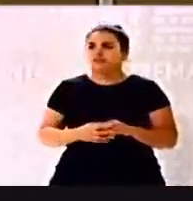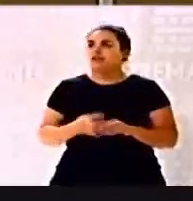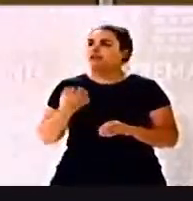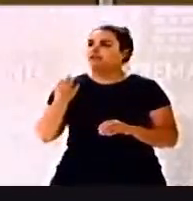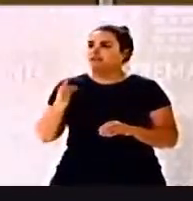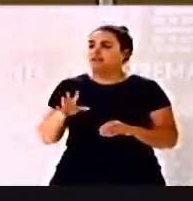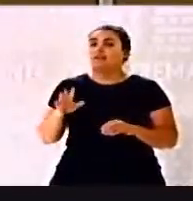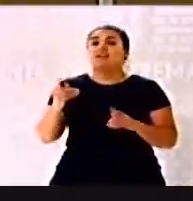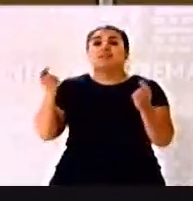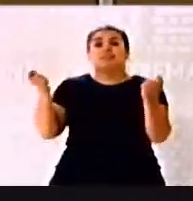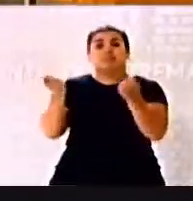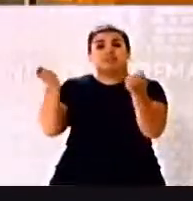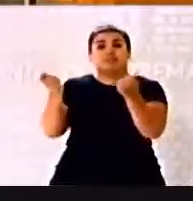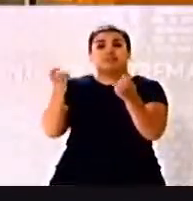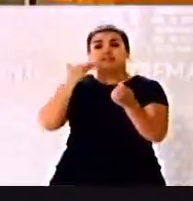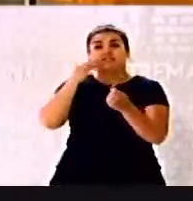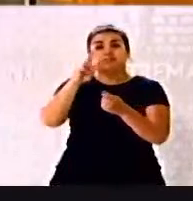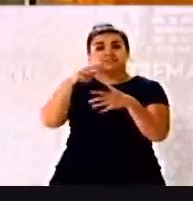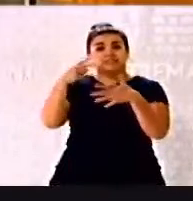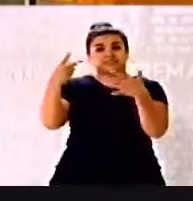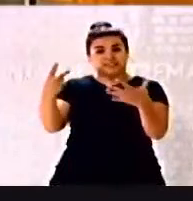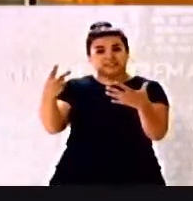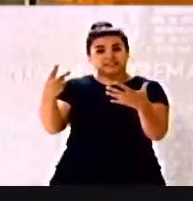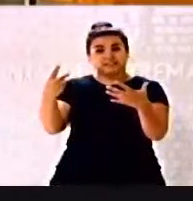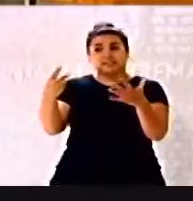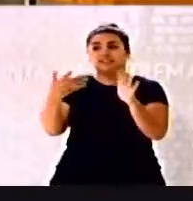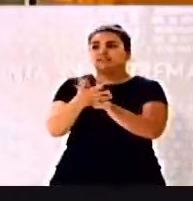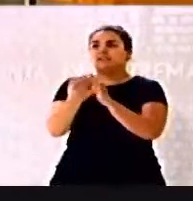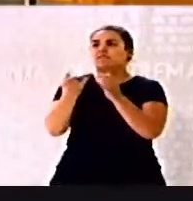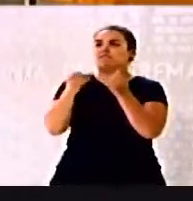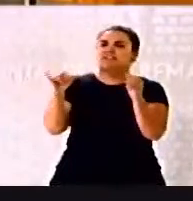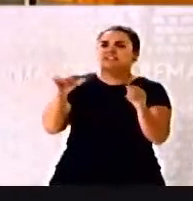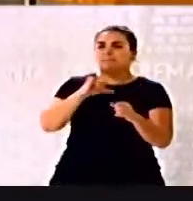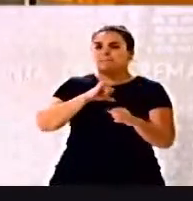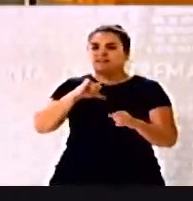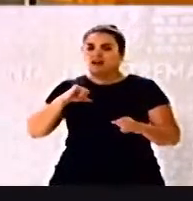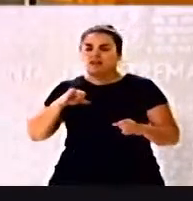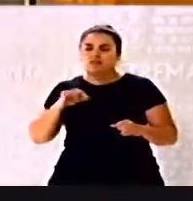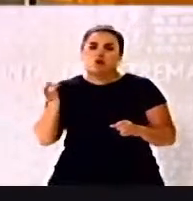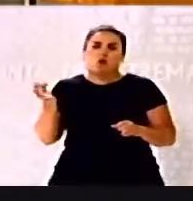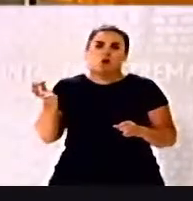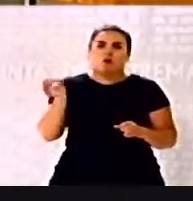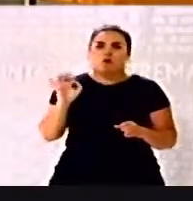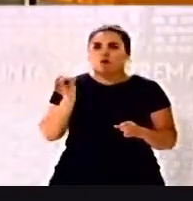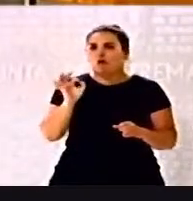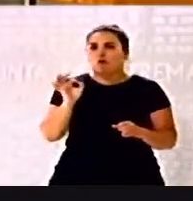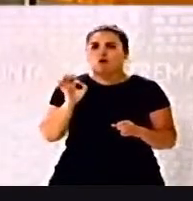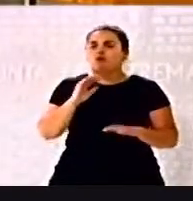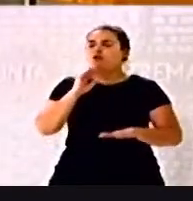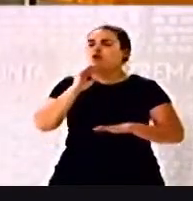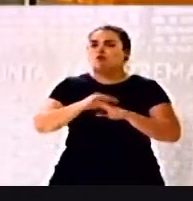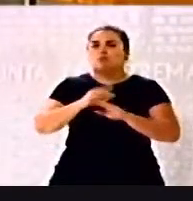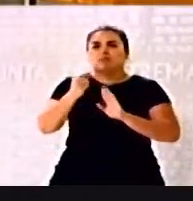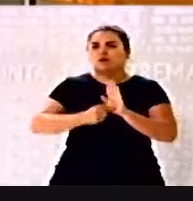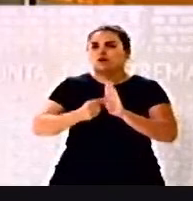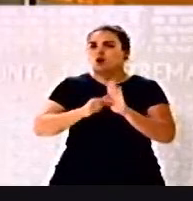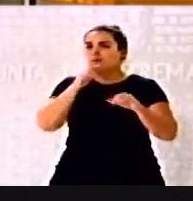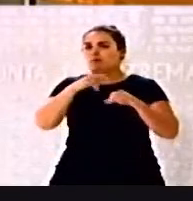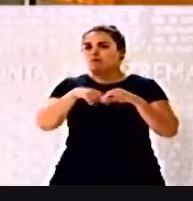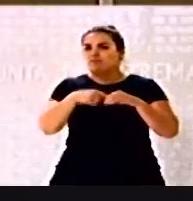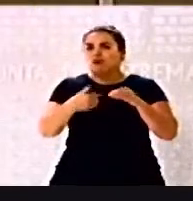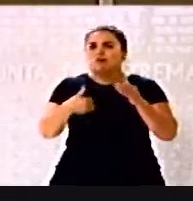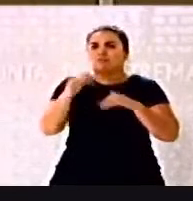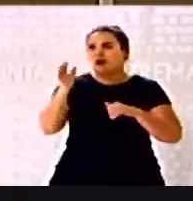esa celebración que tuvo lugar el día 26 era una fiesta de carácter privado o había algún tipo de incumplimiento por superar aforo en algún